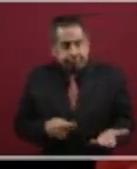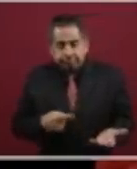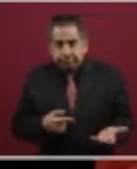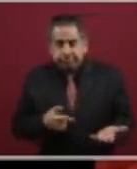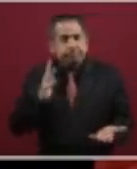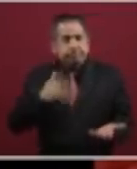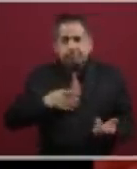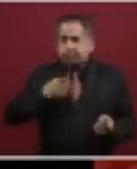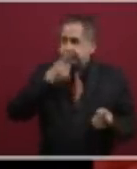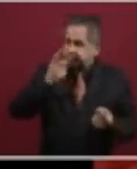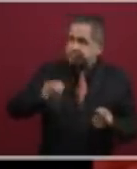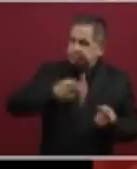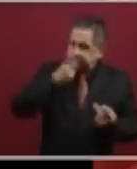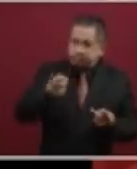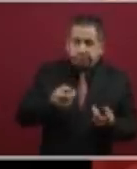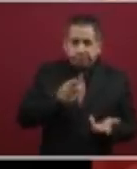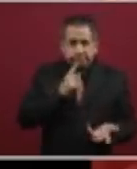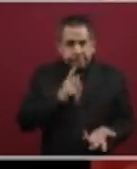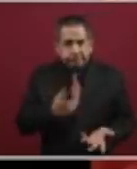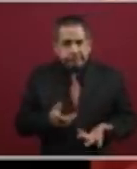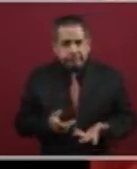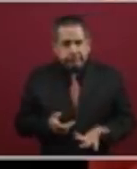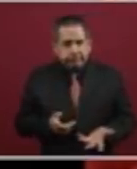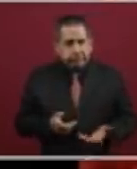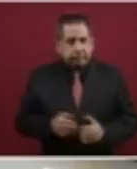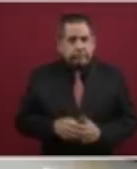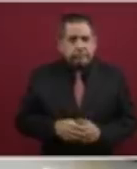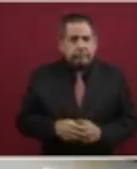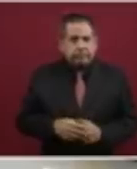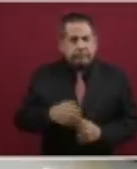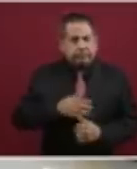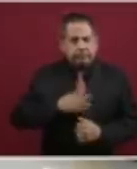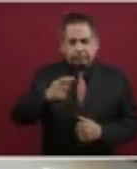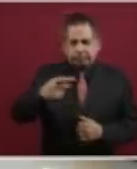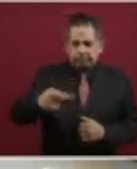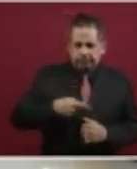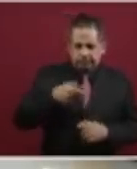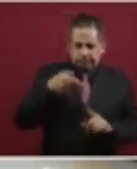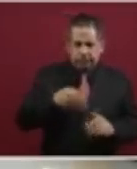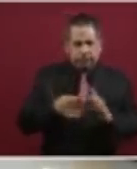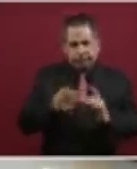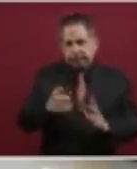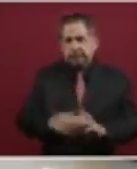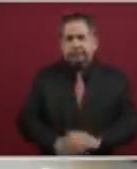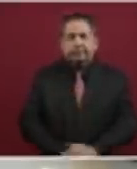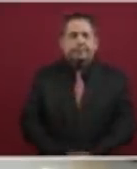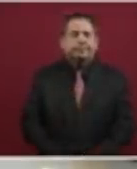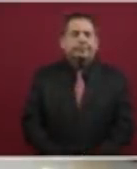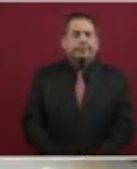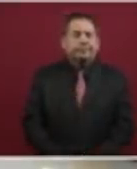por lo que me preguntaste, ¿no?, sobre eso.